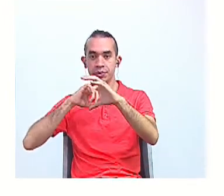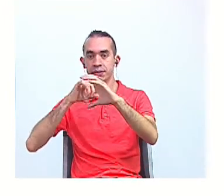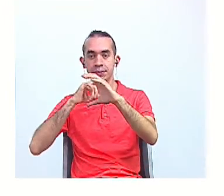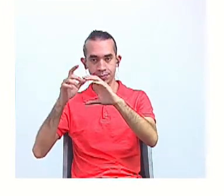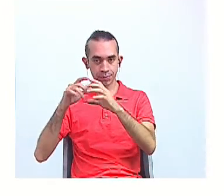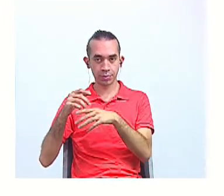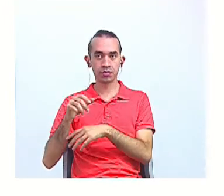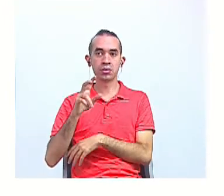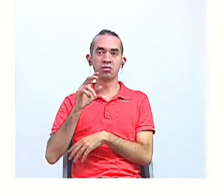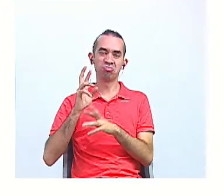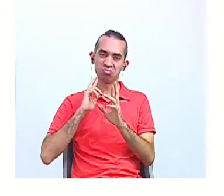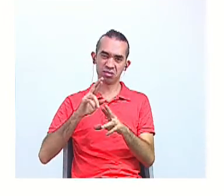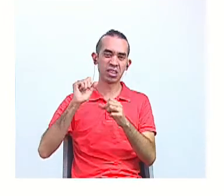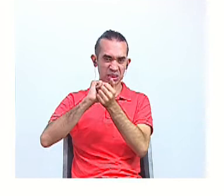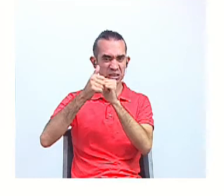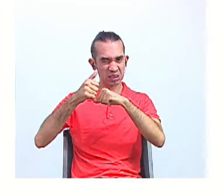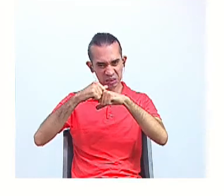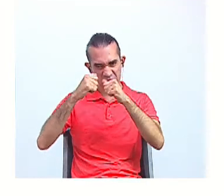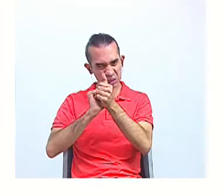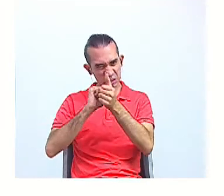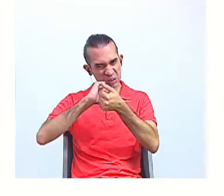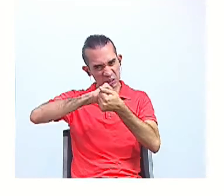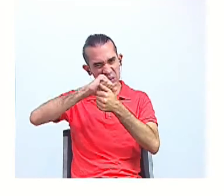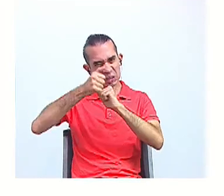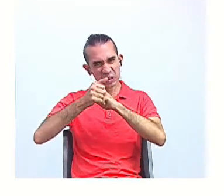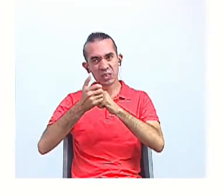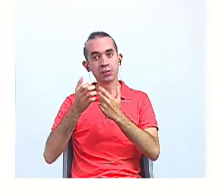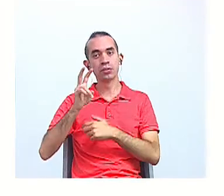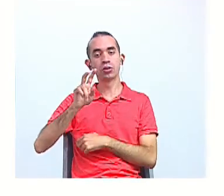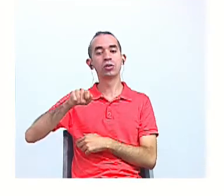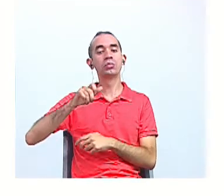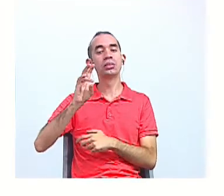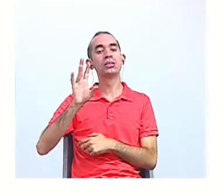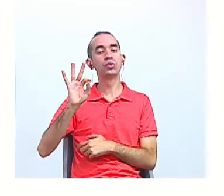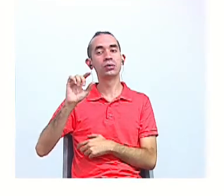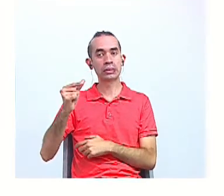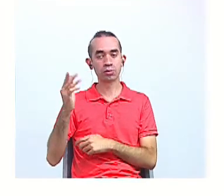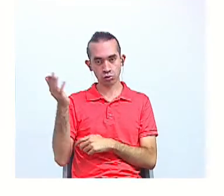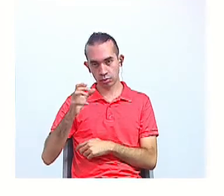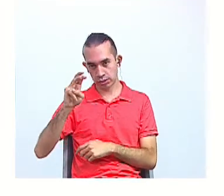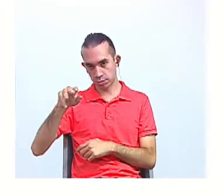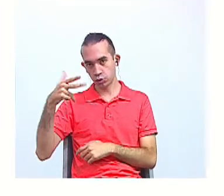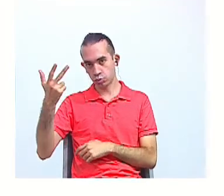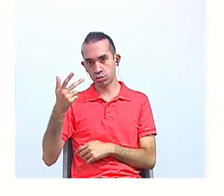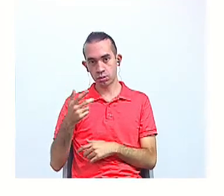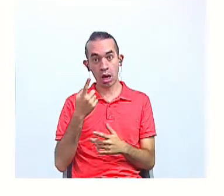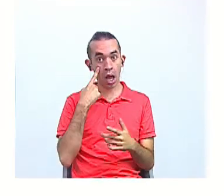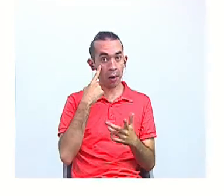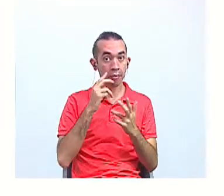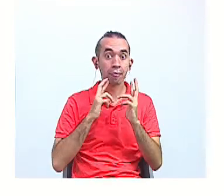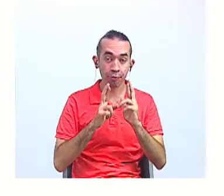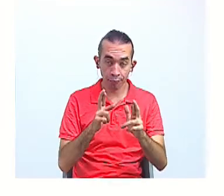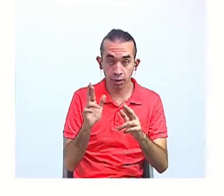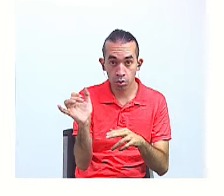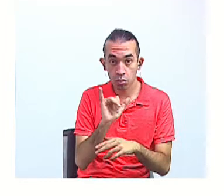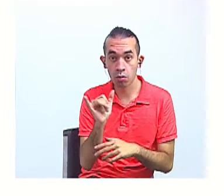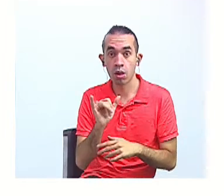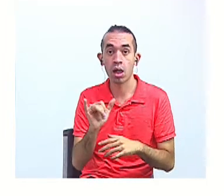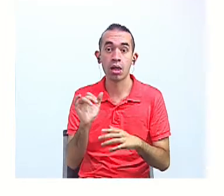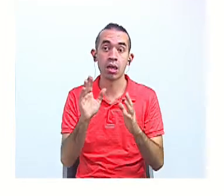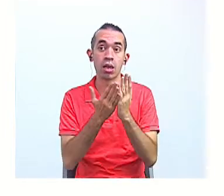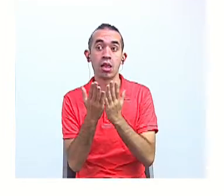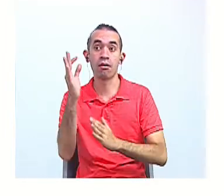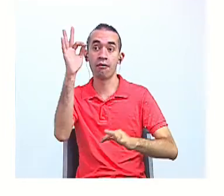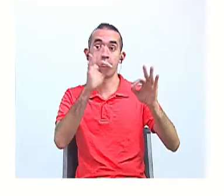por centímetro cúbico. Estos resultados tienen que coincidir con los datos que encontramos, por ejemplo, en los libros de física. ¿Qué